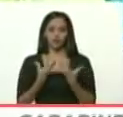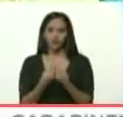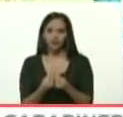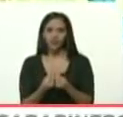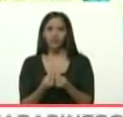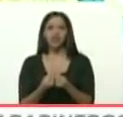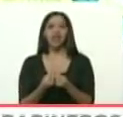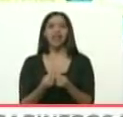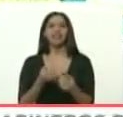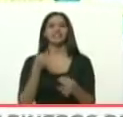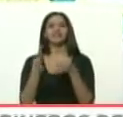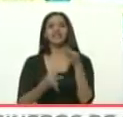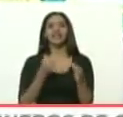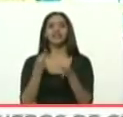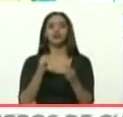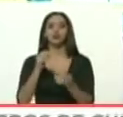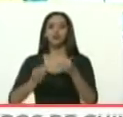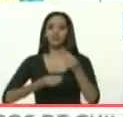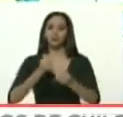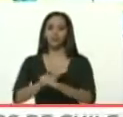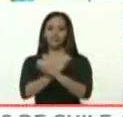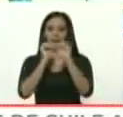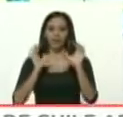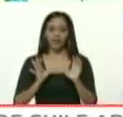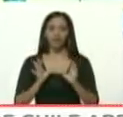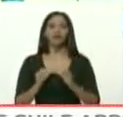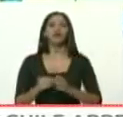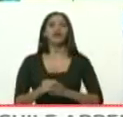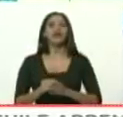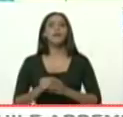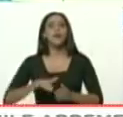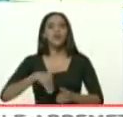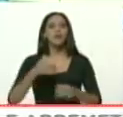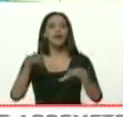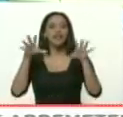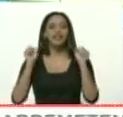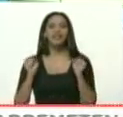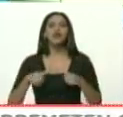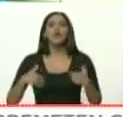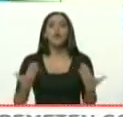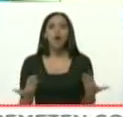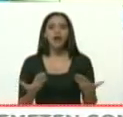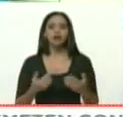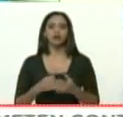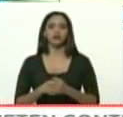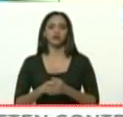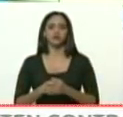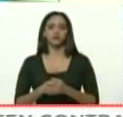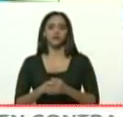la declaración que usted hizo más temprano, podamos comprender cuáles son los detalles